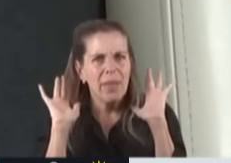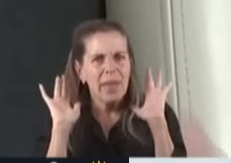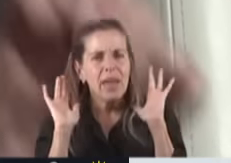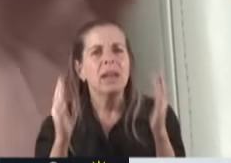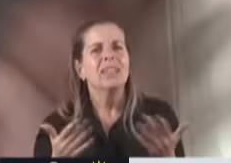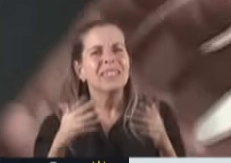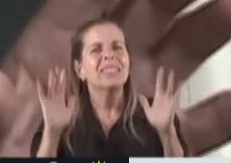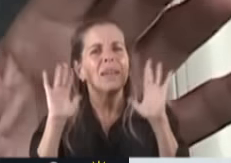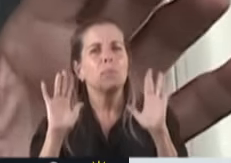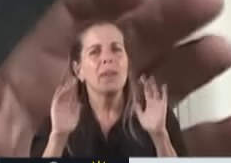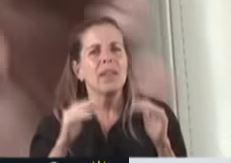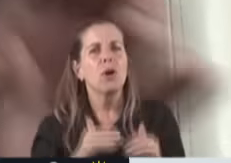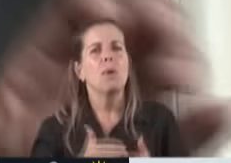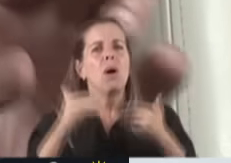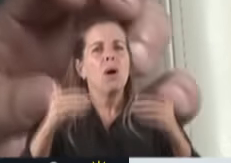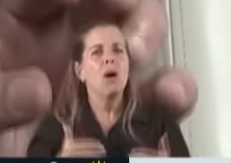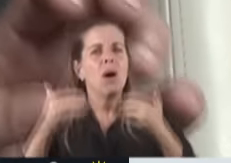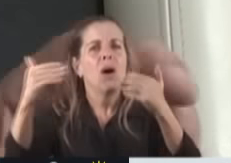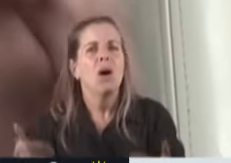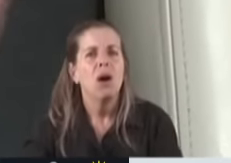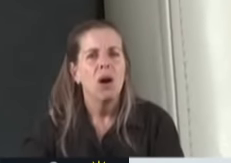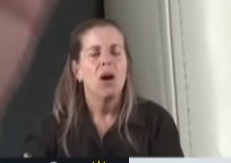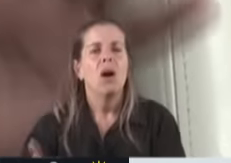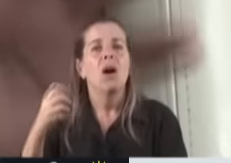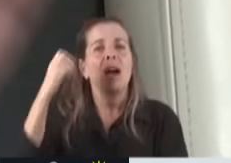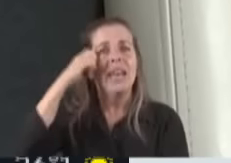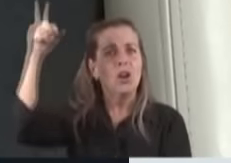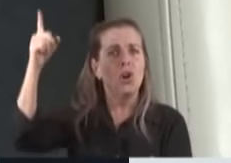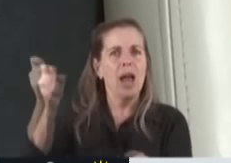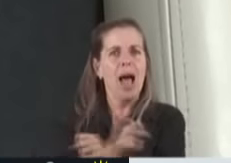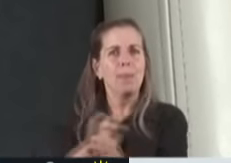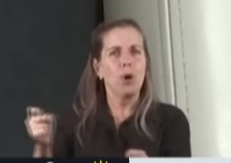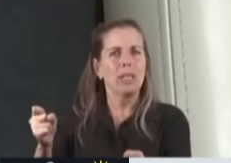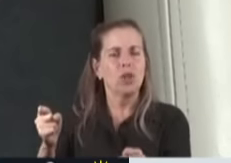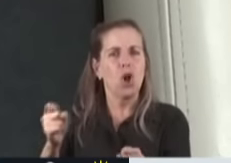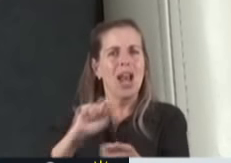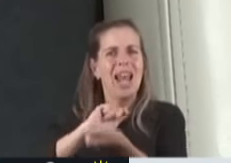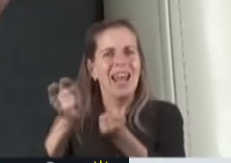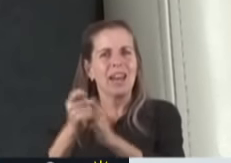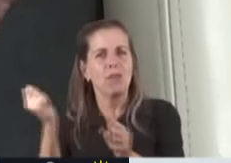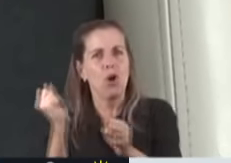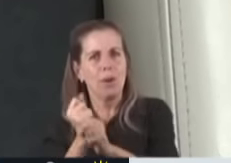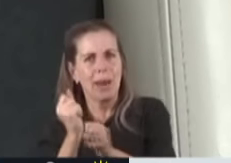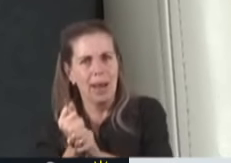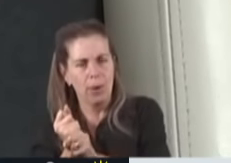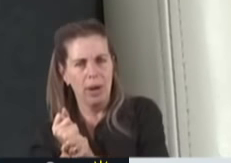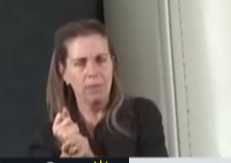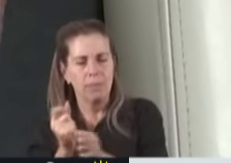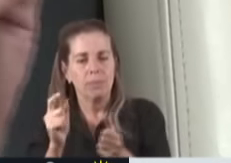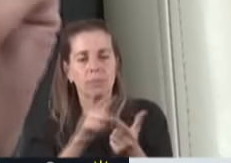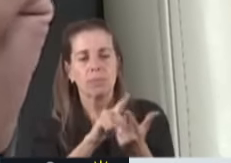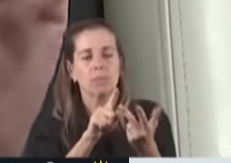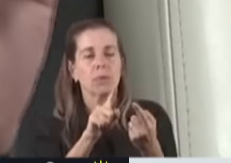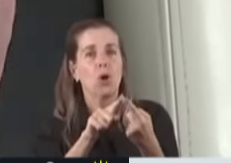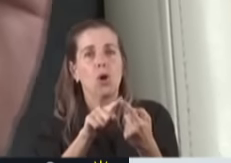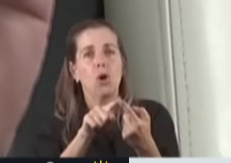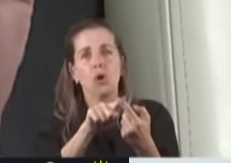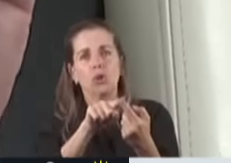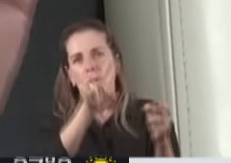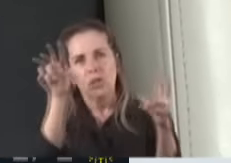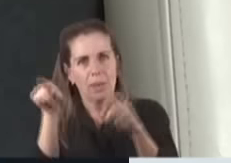retrase, se empantane la aprobación de la reforma laboral? Eso por un lado. Y por otro, ¿terminaron